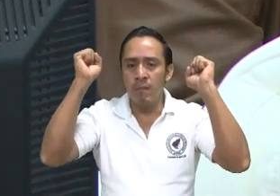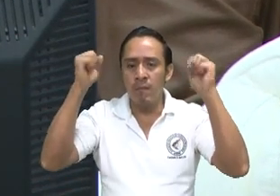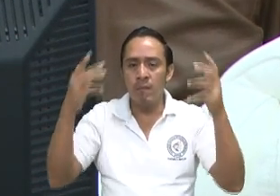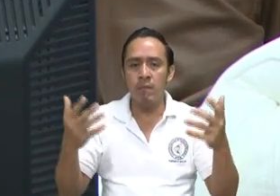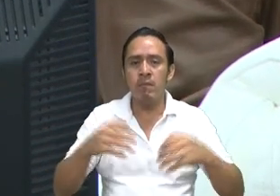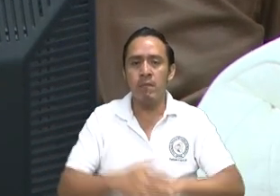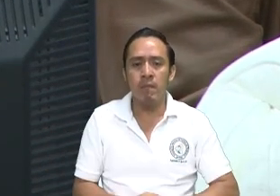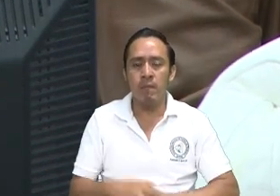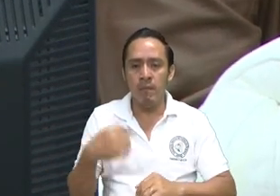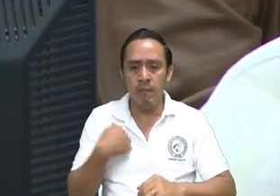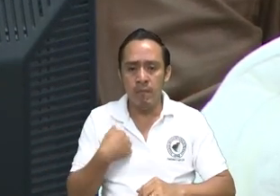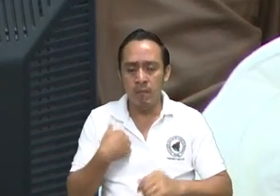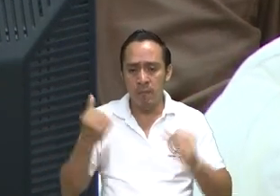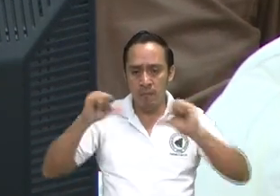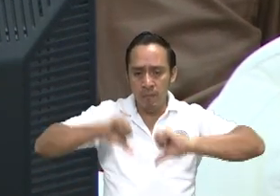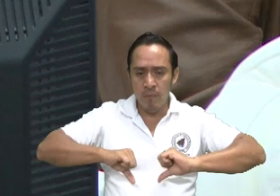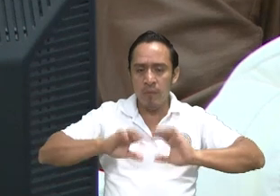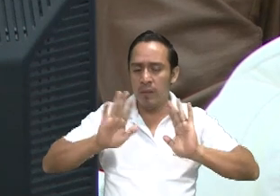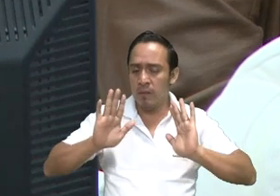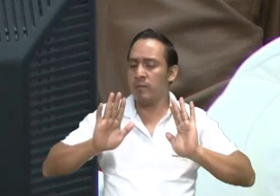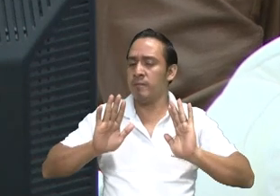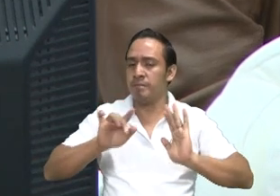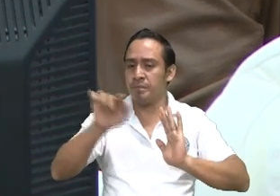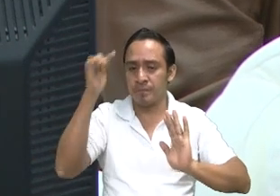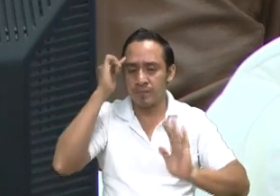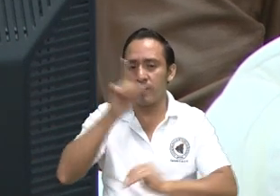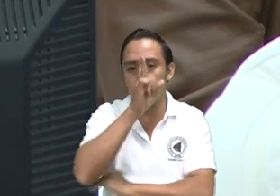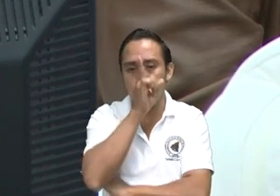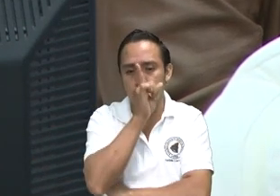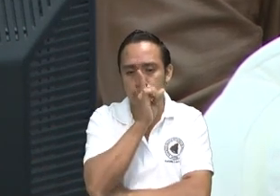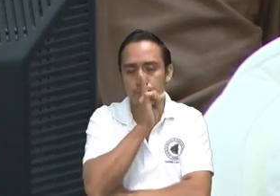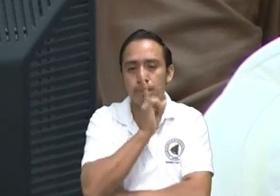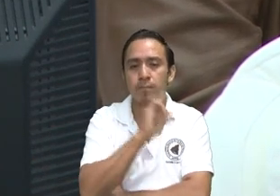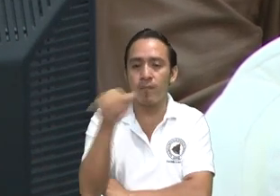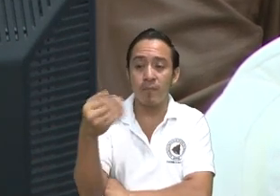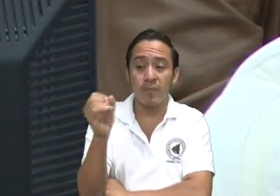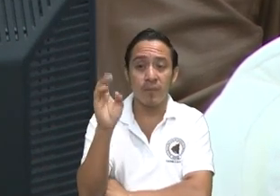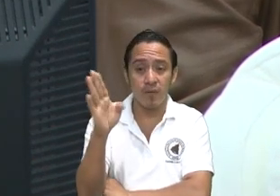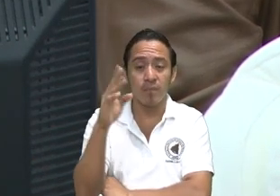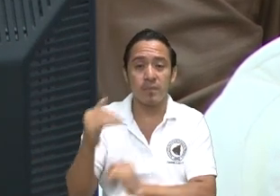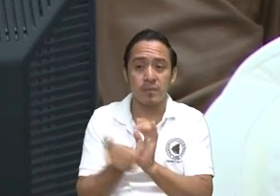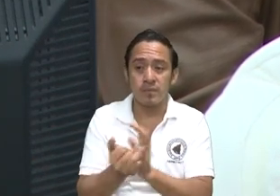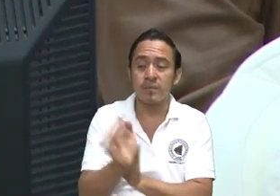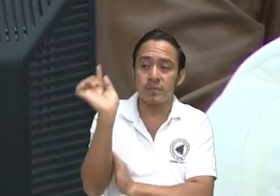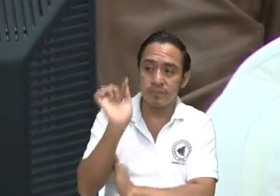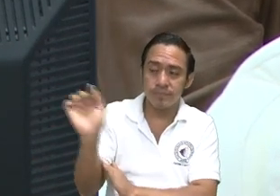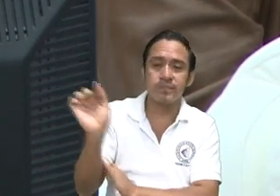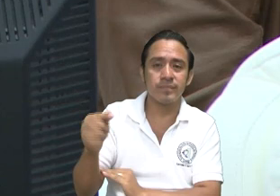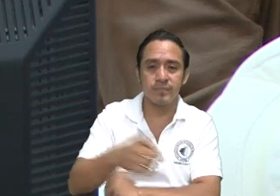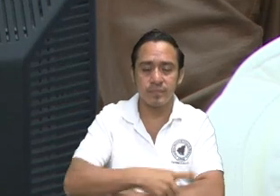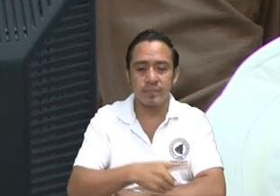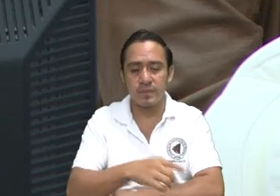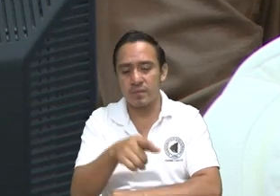que nosotros estábamos derrotados. La paciencia de Job que tuvo el comandante Daniel les